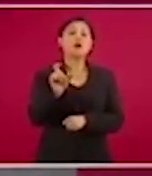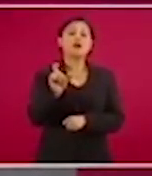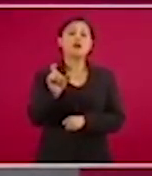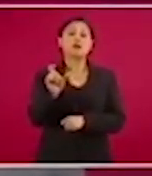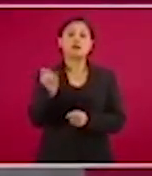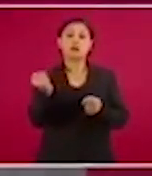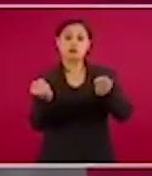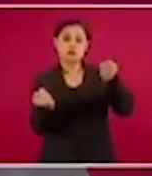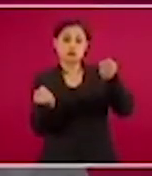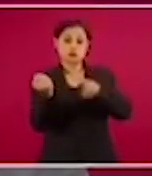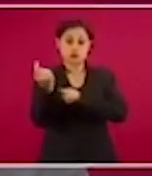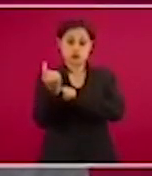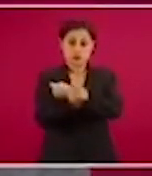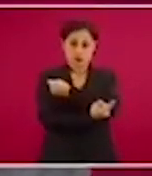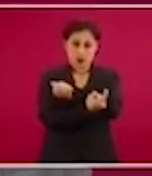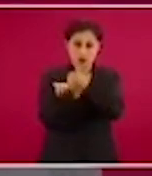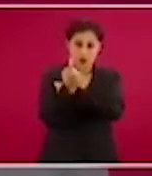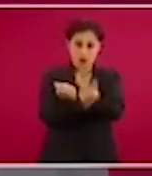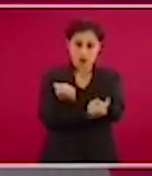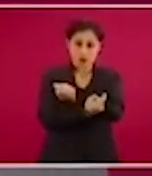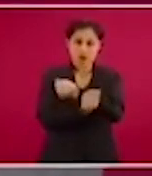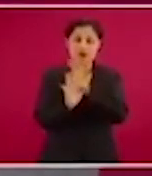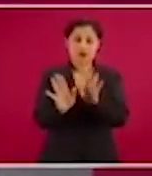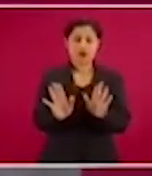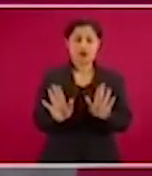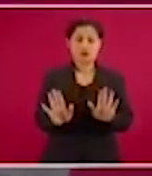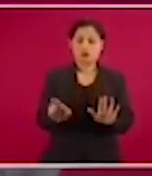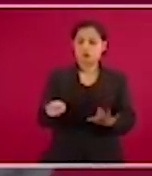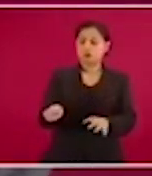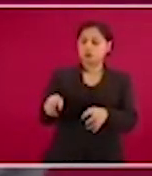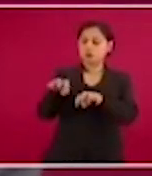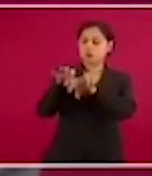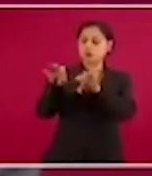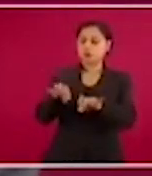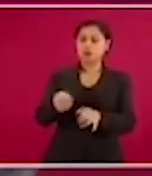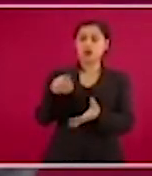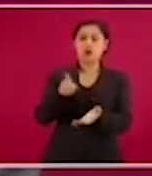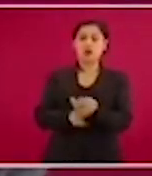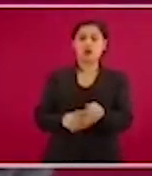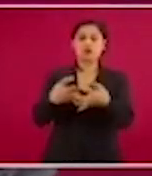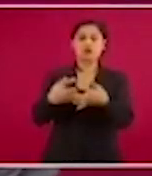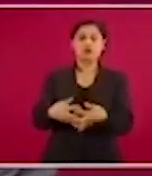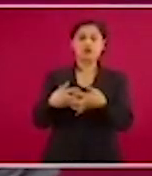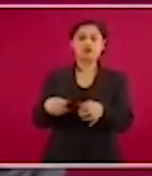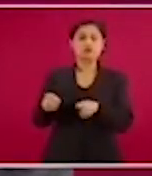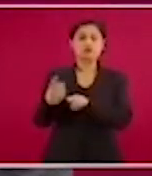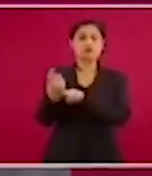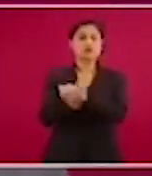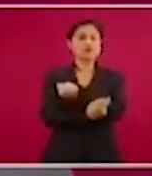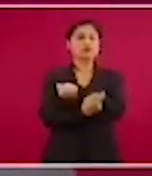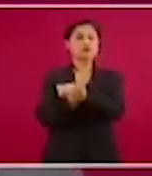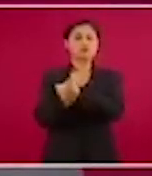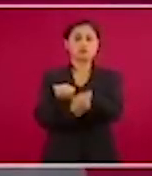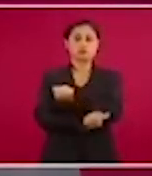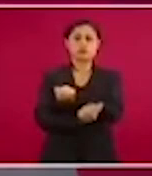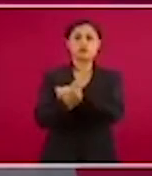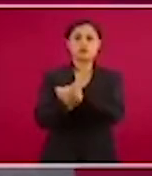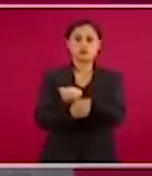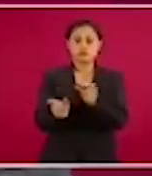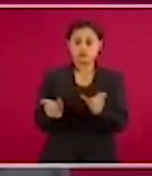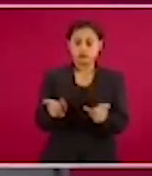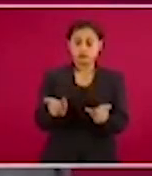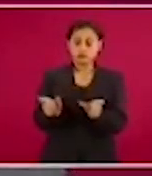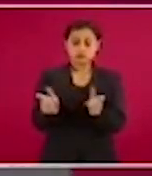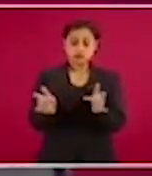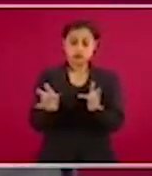automático que se dejan marcados los actuadores están equilibrando están haciendo que no se muevan la palanca